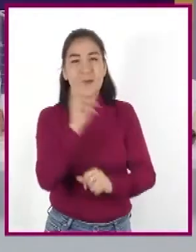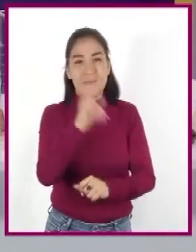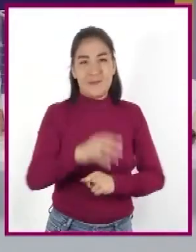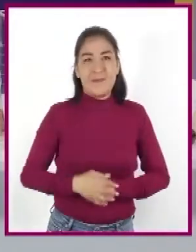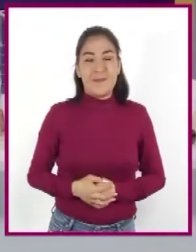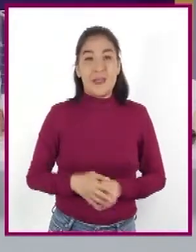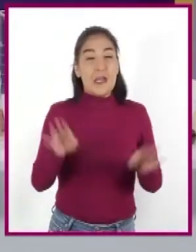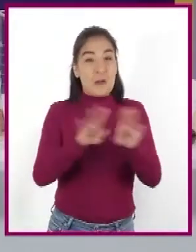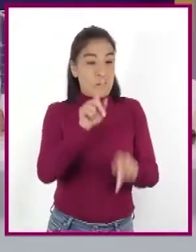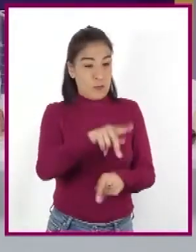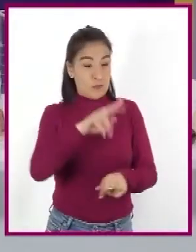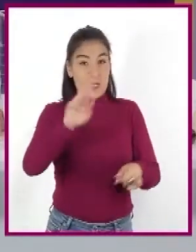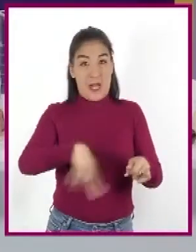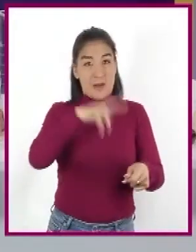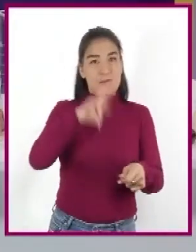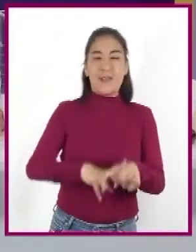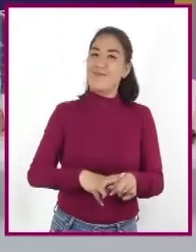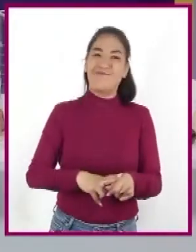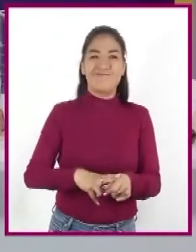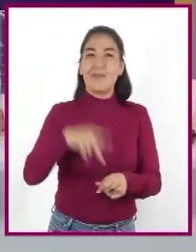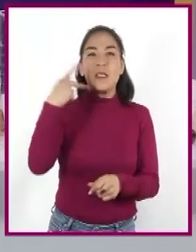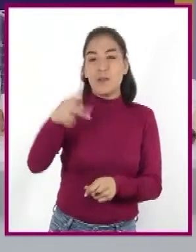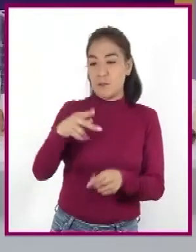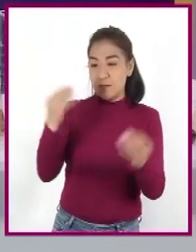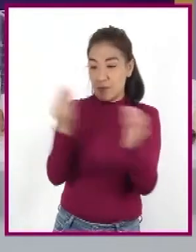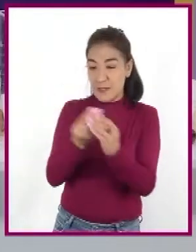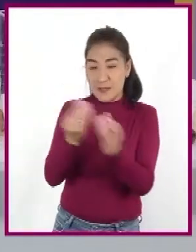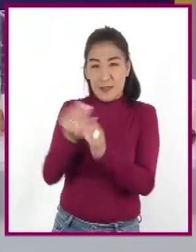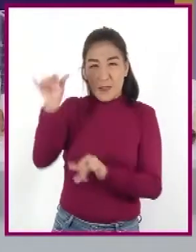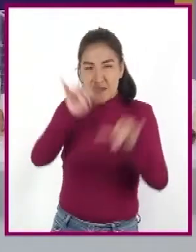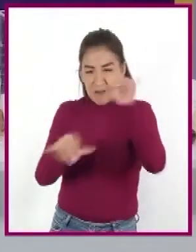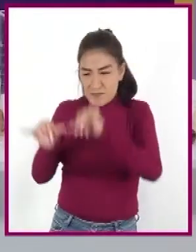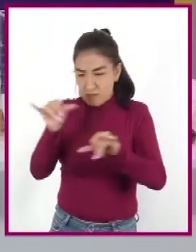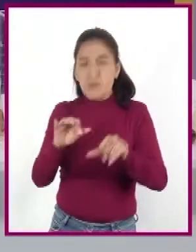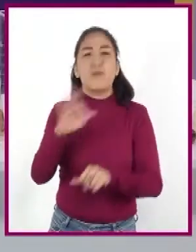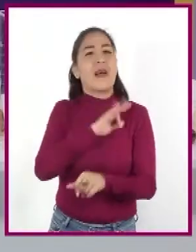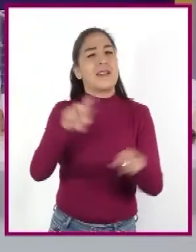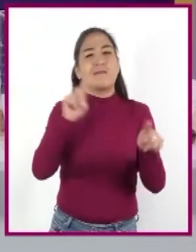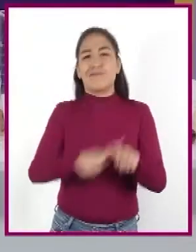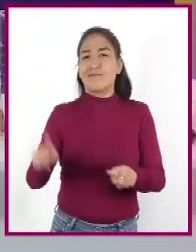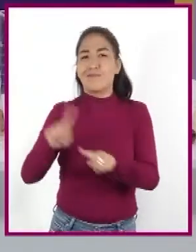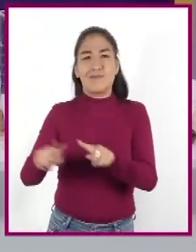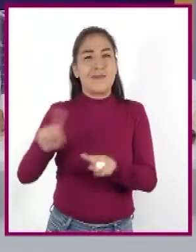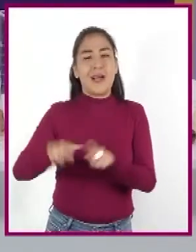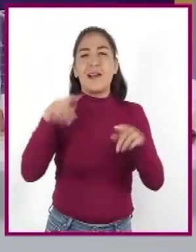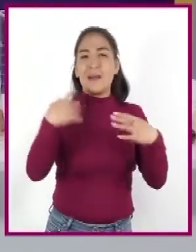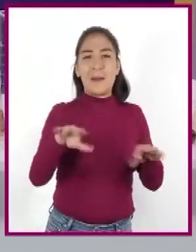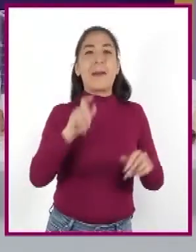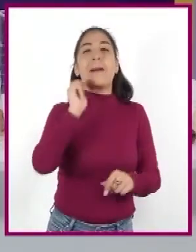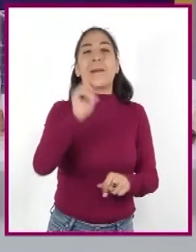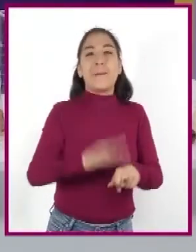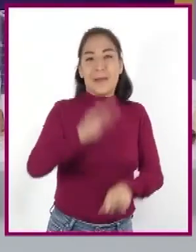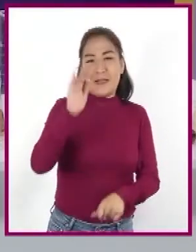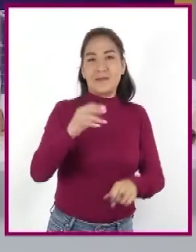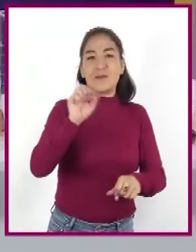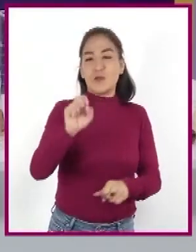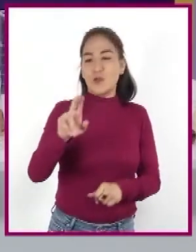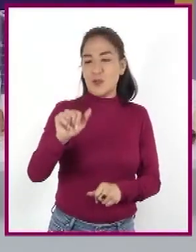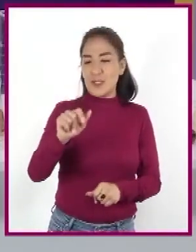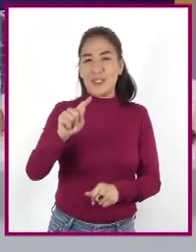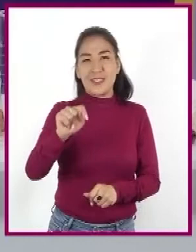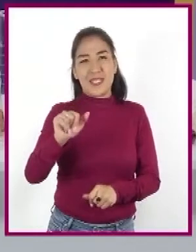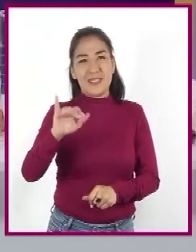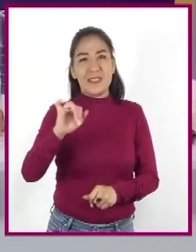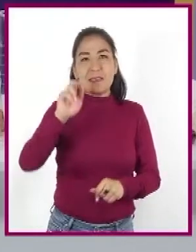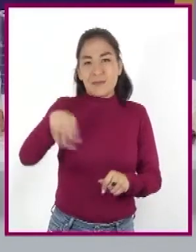manera natural, sino que en un laboratorio se pueden hacer reacciones diversas, con sustancias que darán origen a otras muy